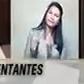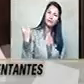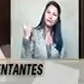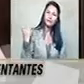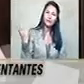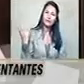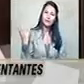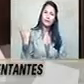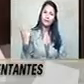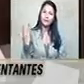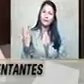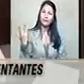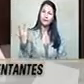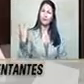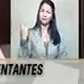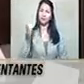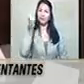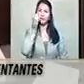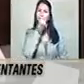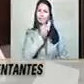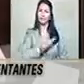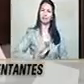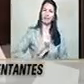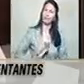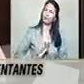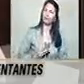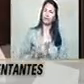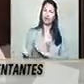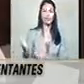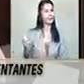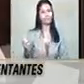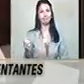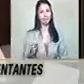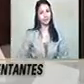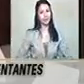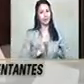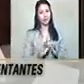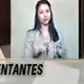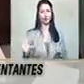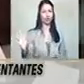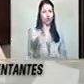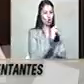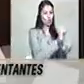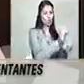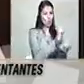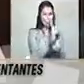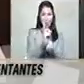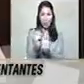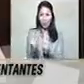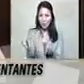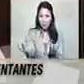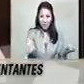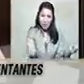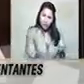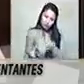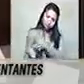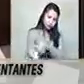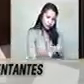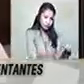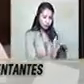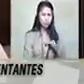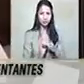dar el brazo a torcer. No, por el contrario, invito a todos los partidos para que nos unamos, para que de